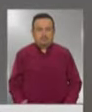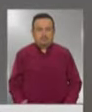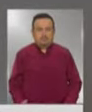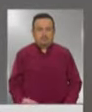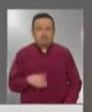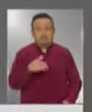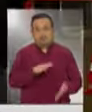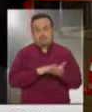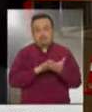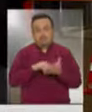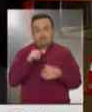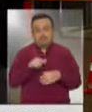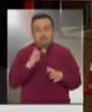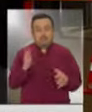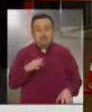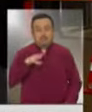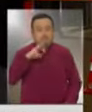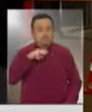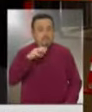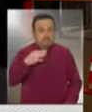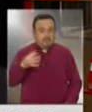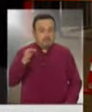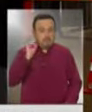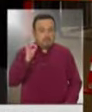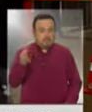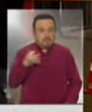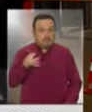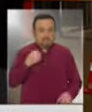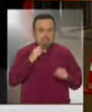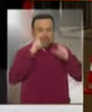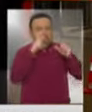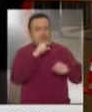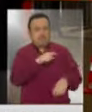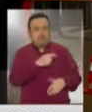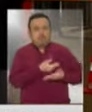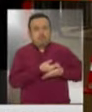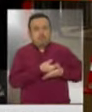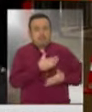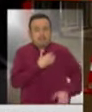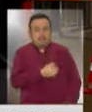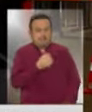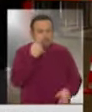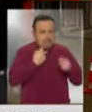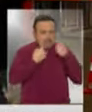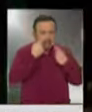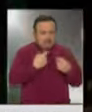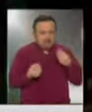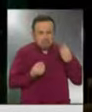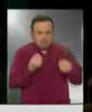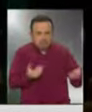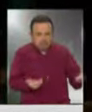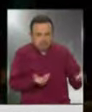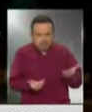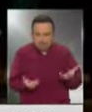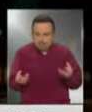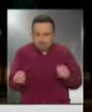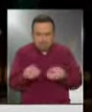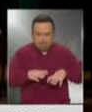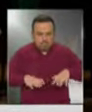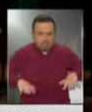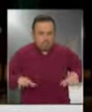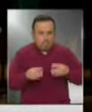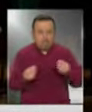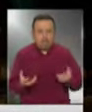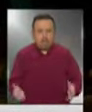Claro, ayer, por ejemplo, una de las madres nos contaba que se despertó con el llanto de su hijo en la noche, fue a ver qué sucedía ahí a la cuna y vio que estaba